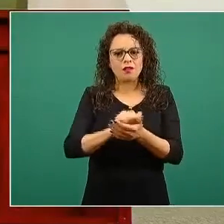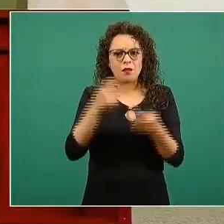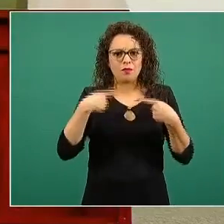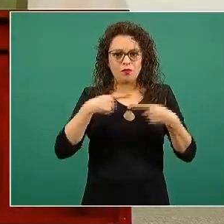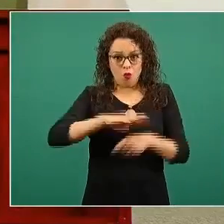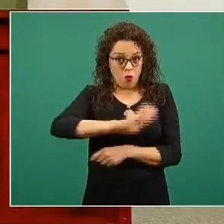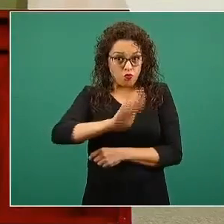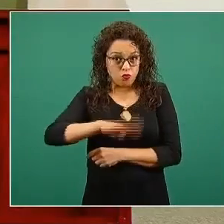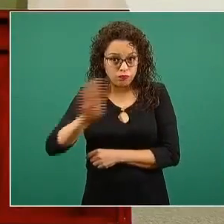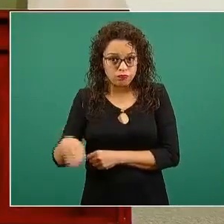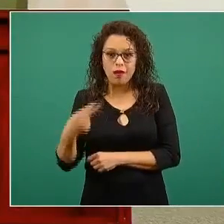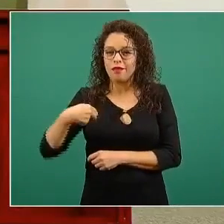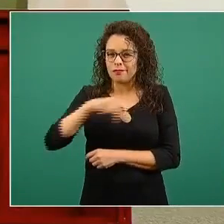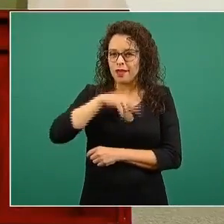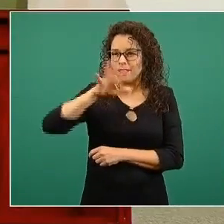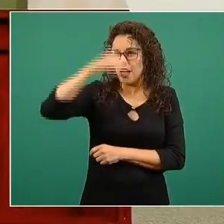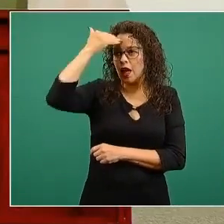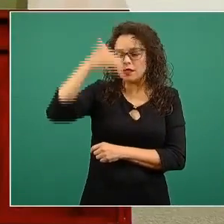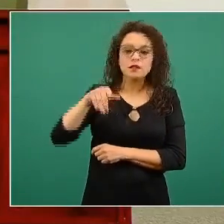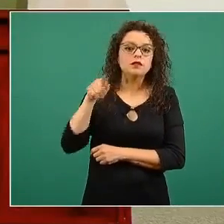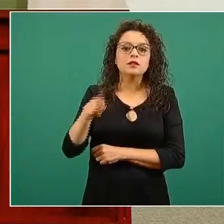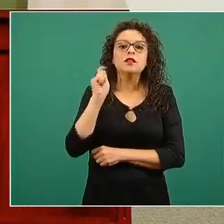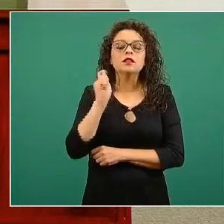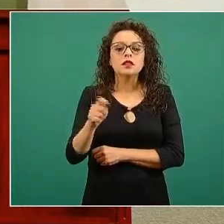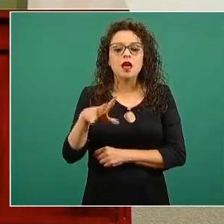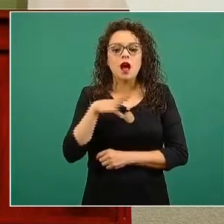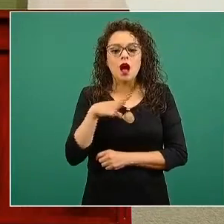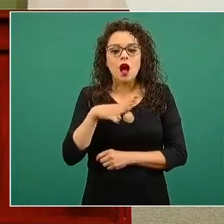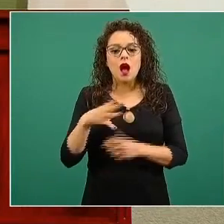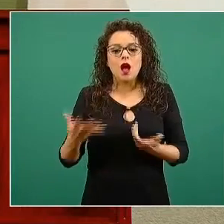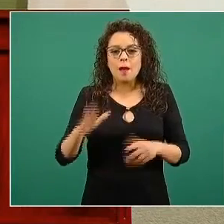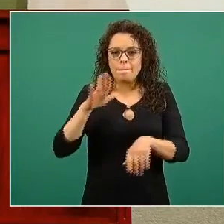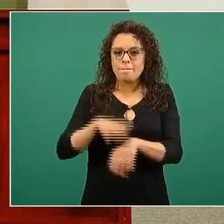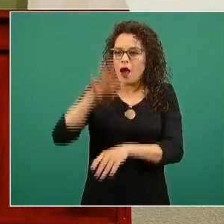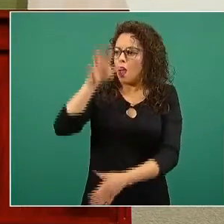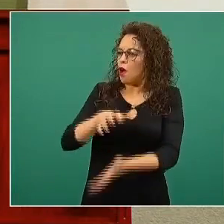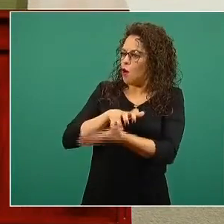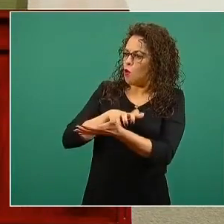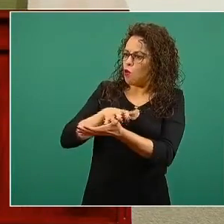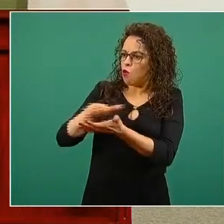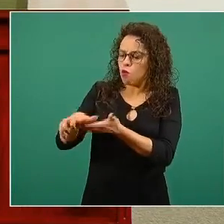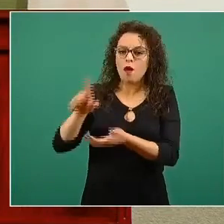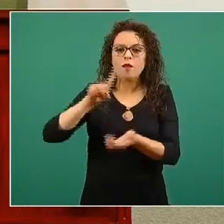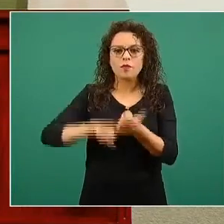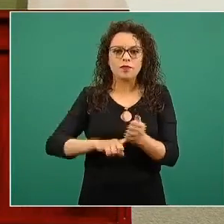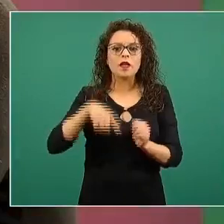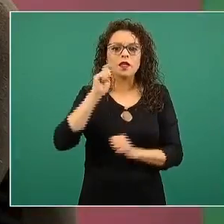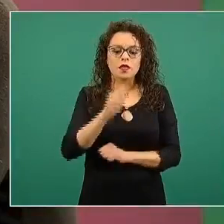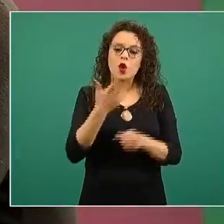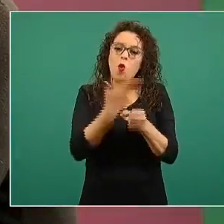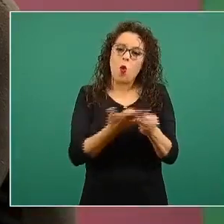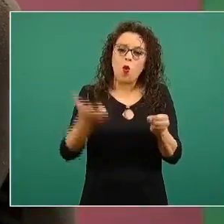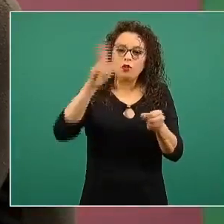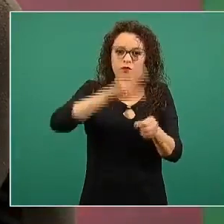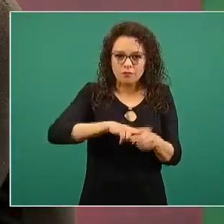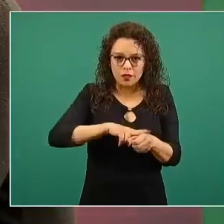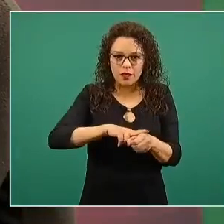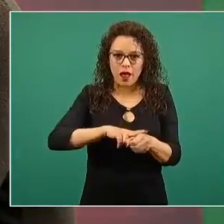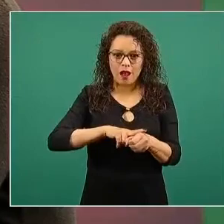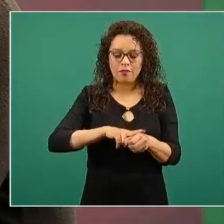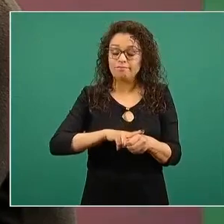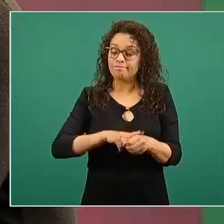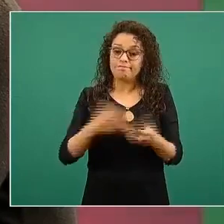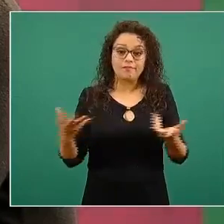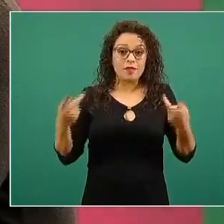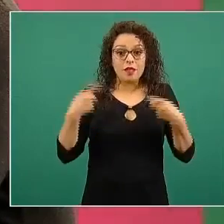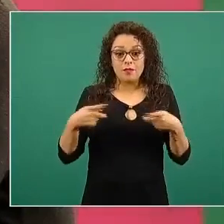se emiten básicamente o en su gran mayoría, digamos, en unidades de salud, en donde lamentablemente los